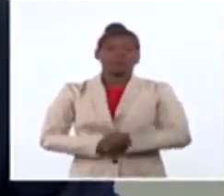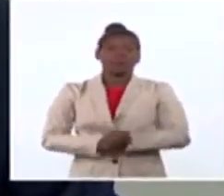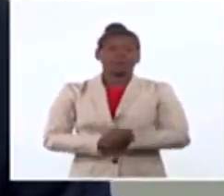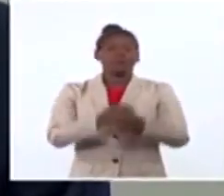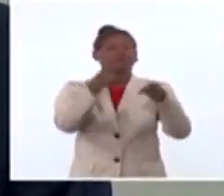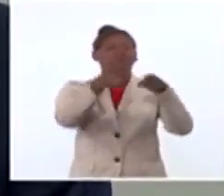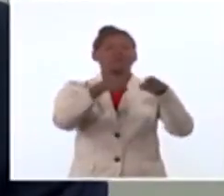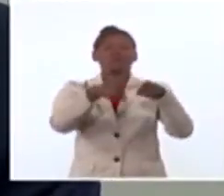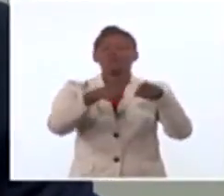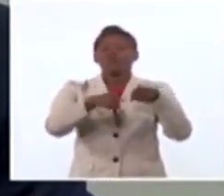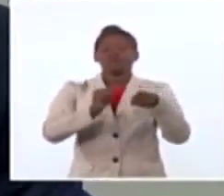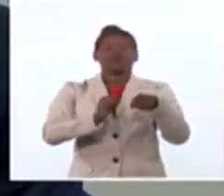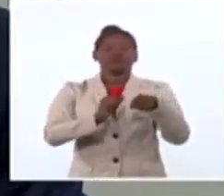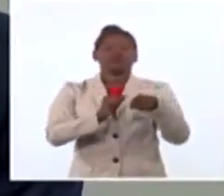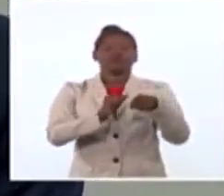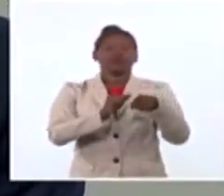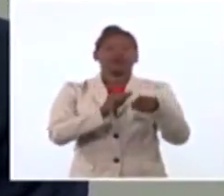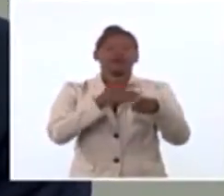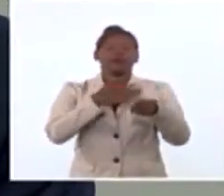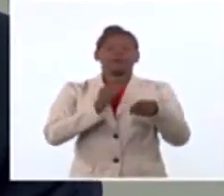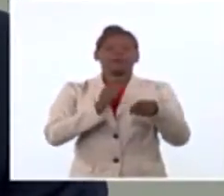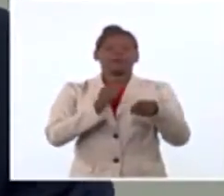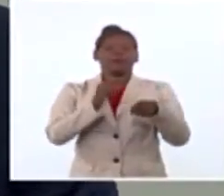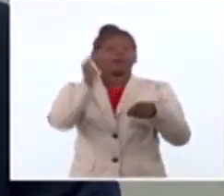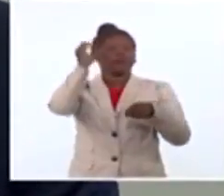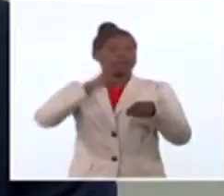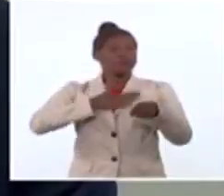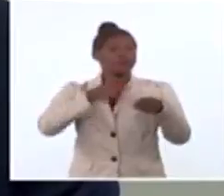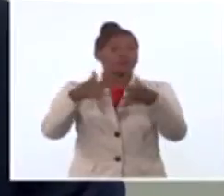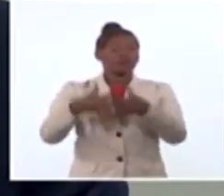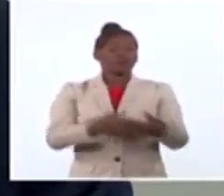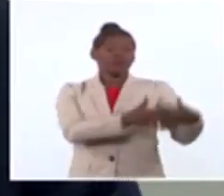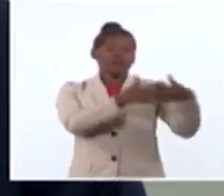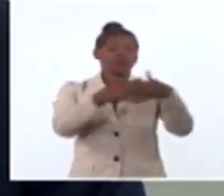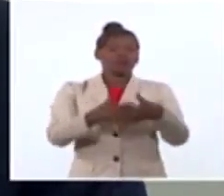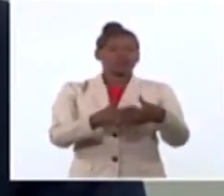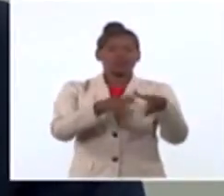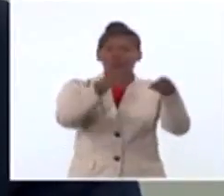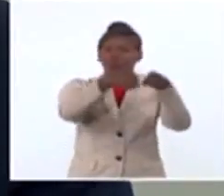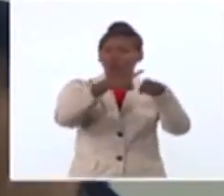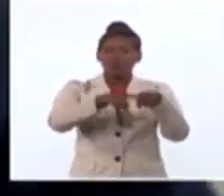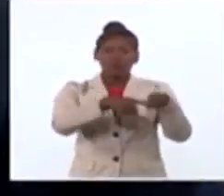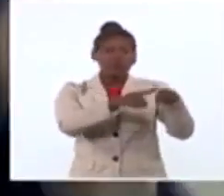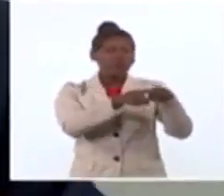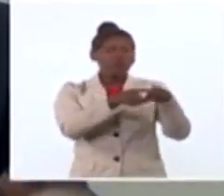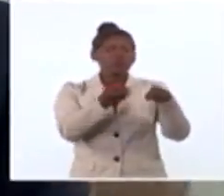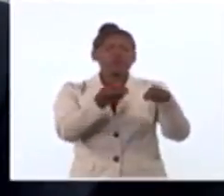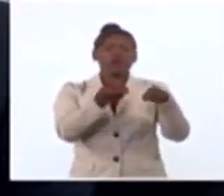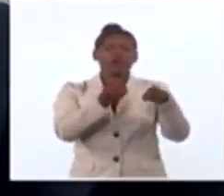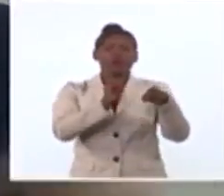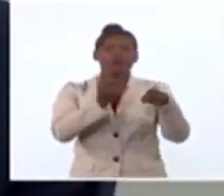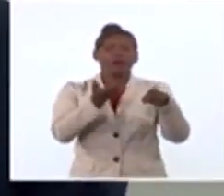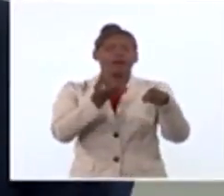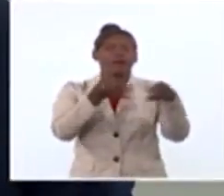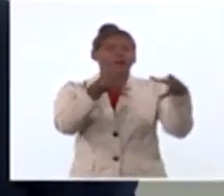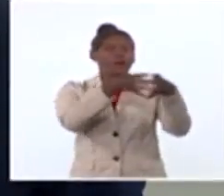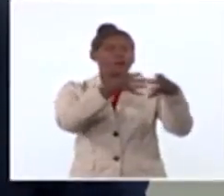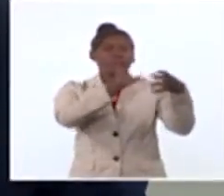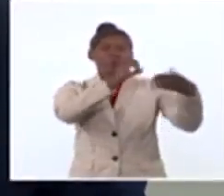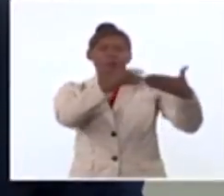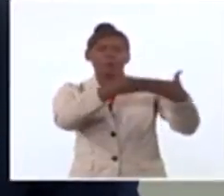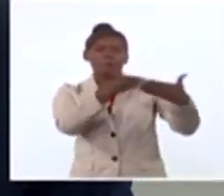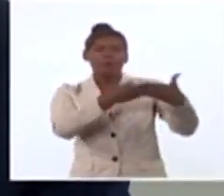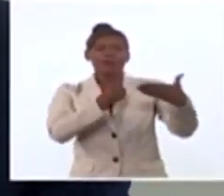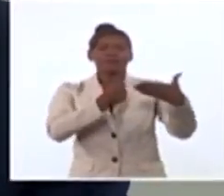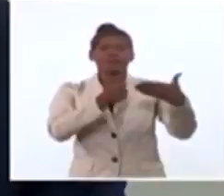facilitados directamente por el gobierno de los Estados Unidos y sus agencias. Sus operadores y agentes